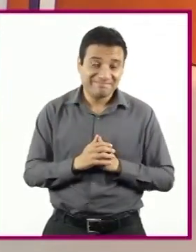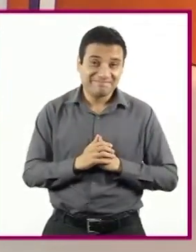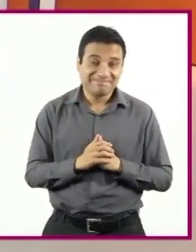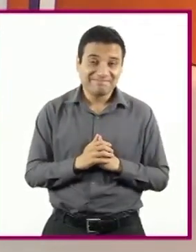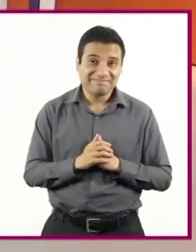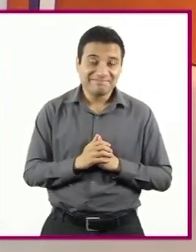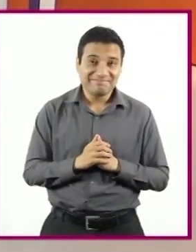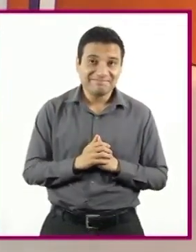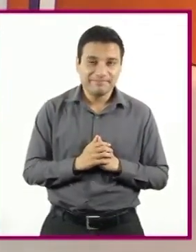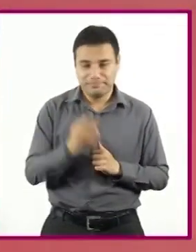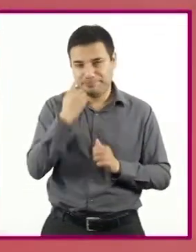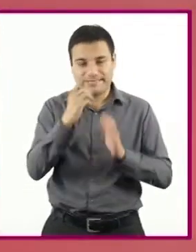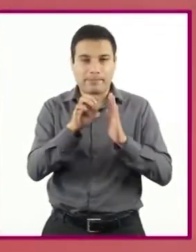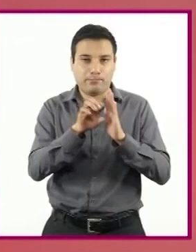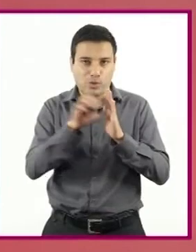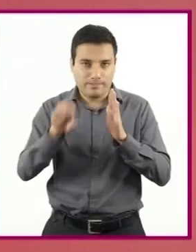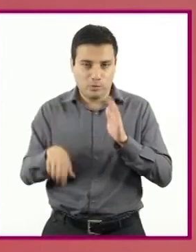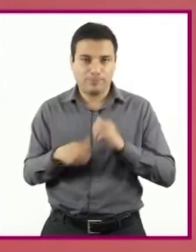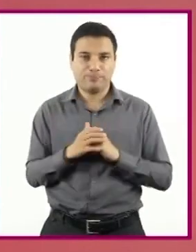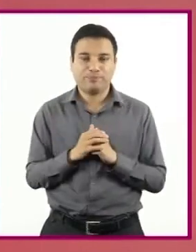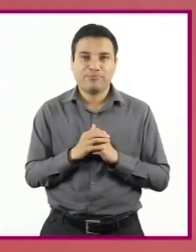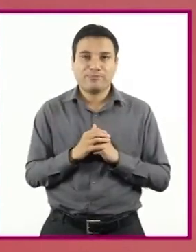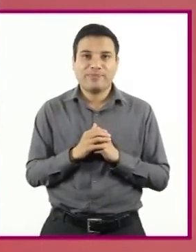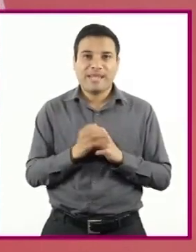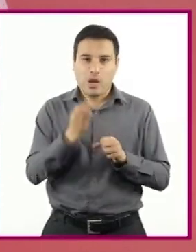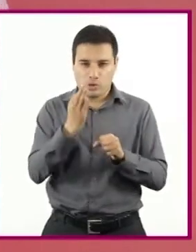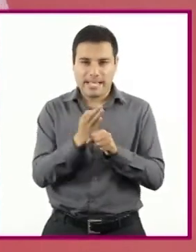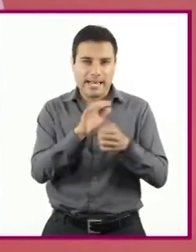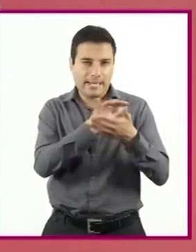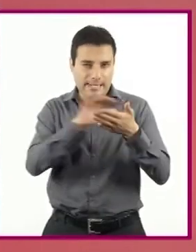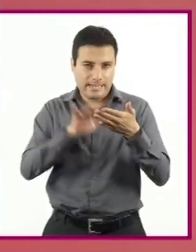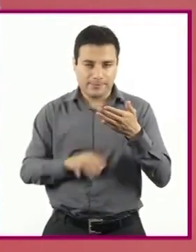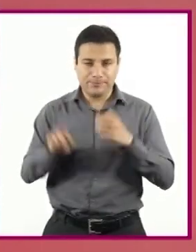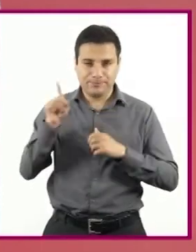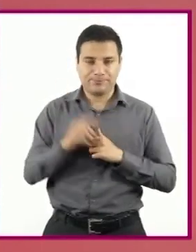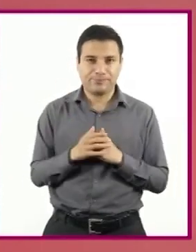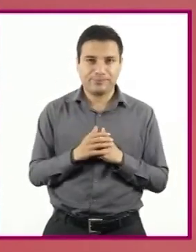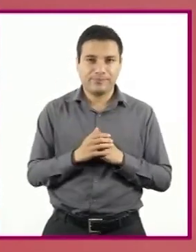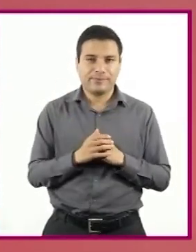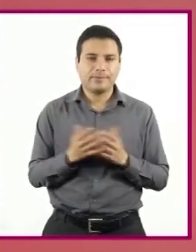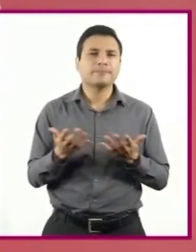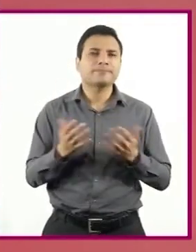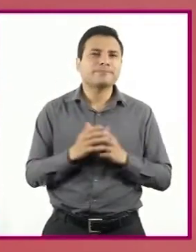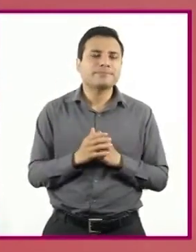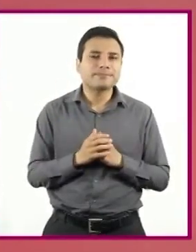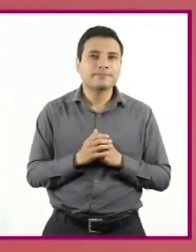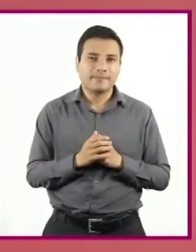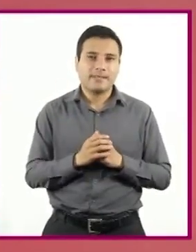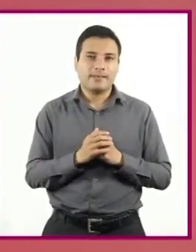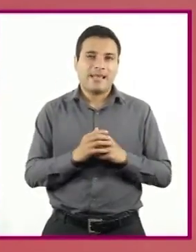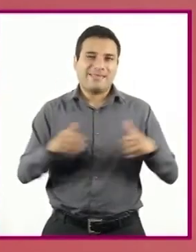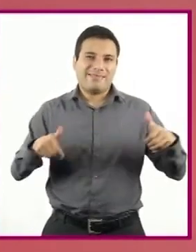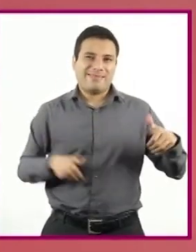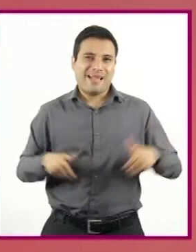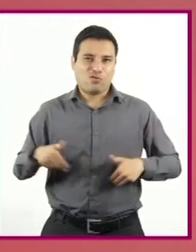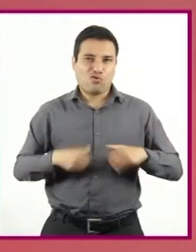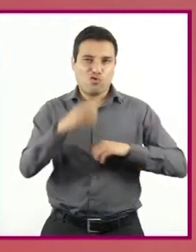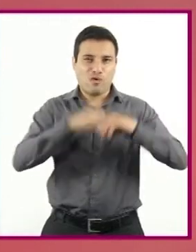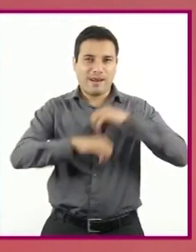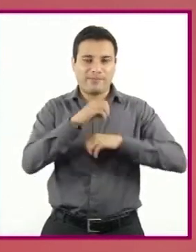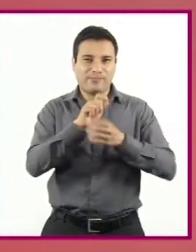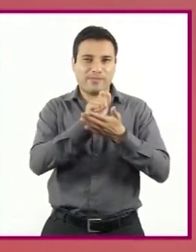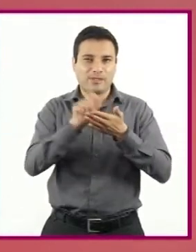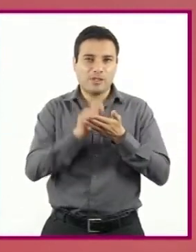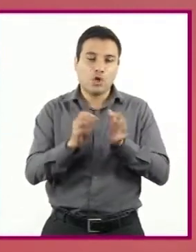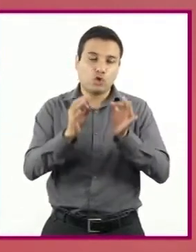usan. Por ejemplo, los invitamos a leer el siguiente texto. Se trata del fragmento de un texto teatral que desarrolla su trama en